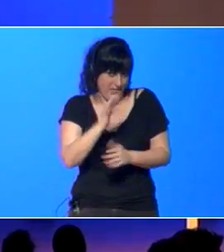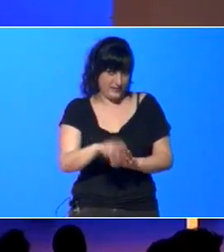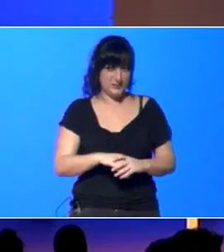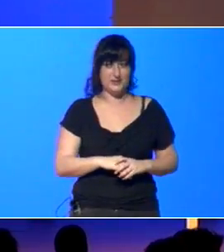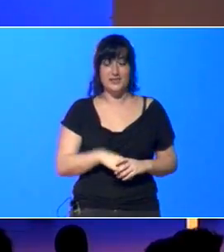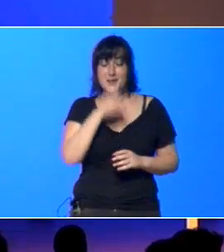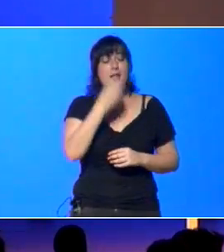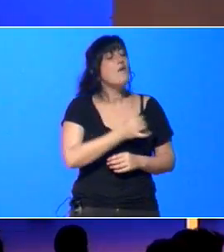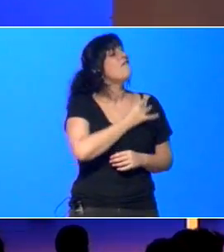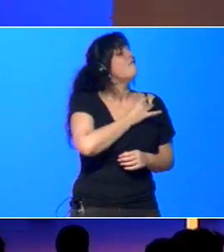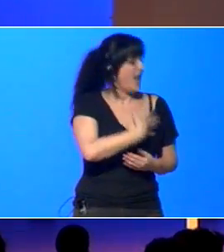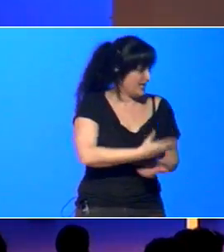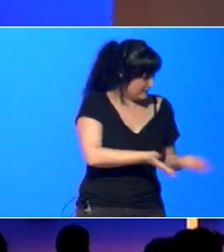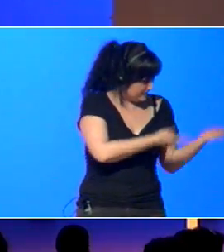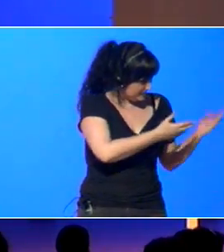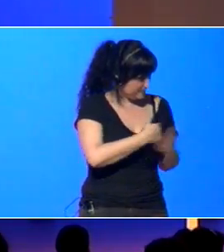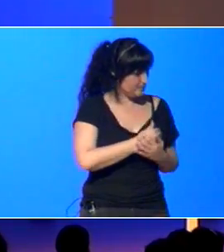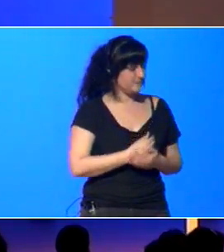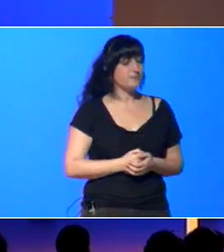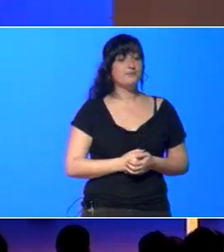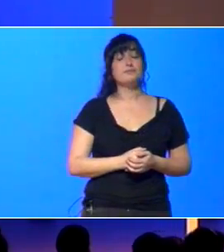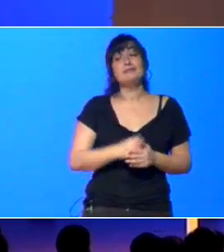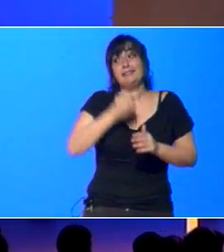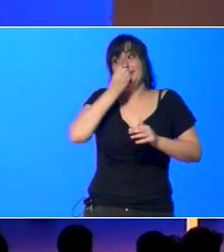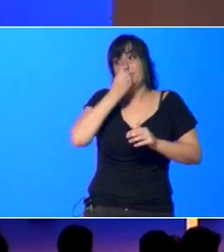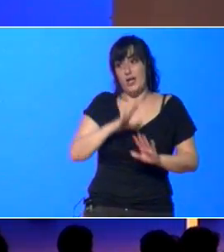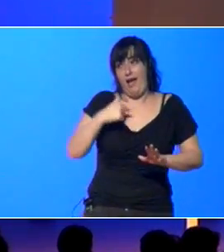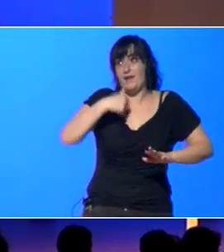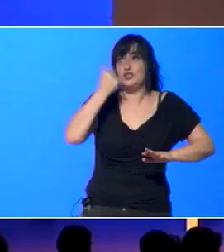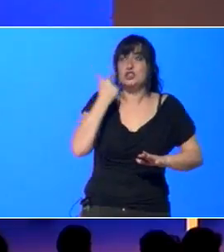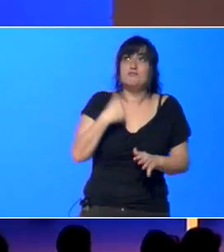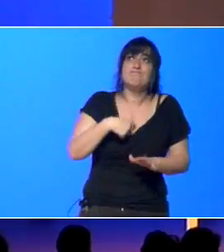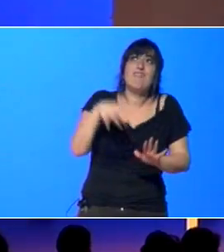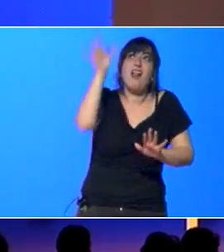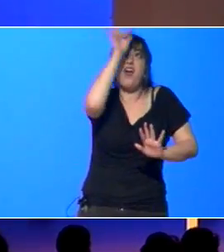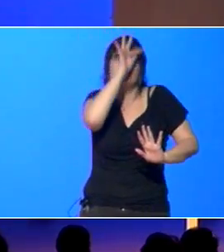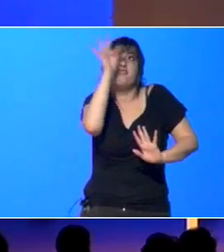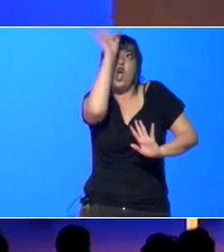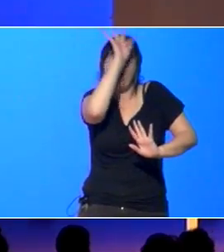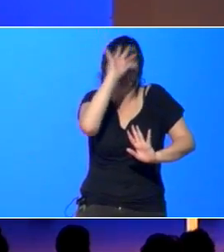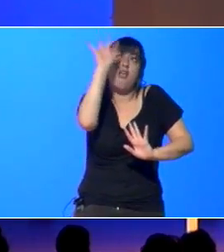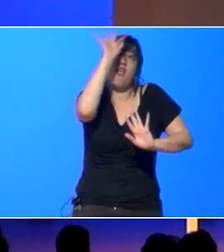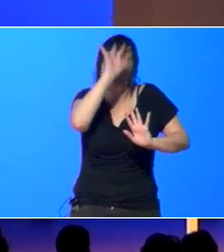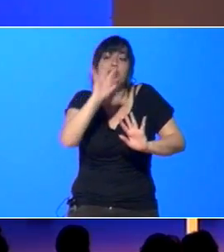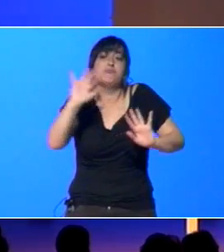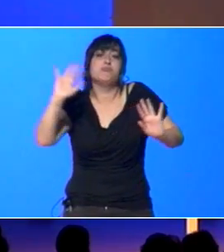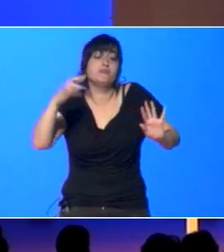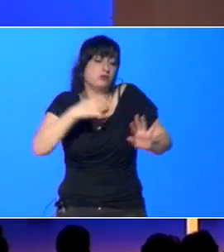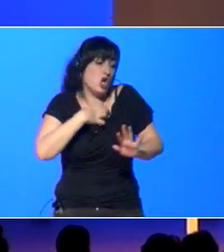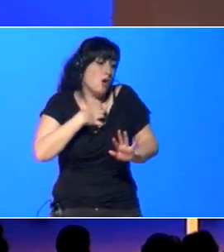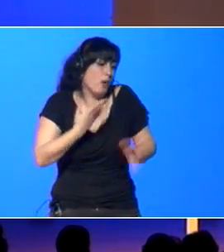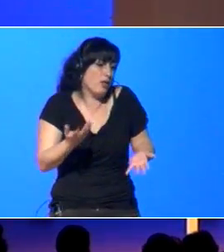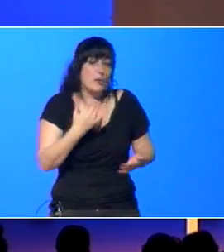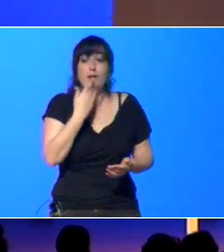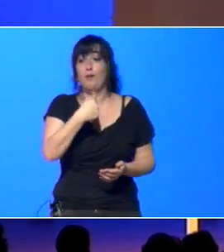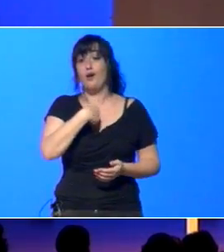Bueno, vamos a ver. Yo no puedo teorizar, no soy quien para teorizar ni quien para hablar a unas personas